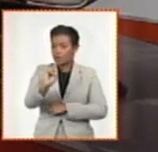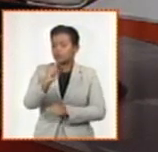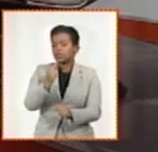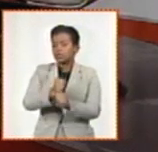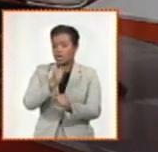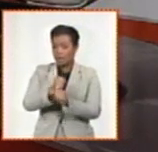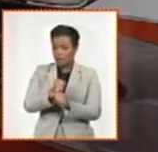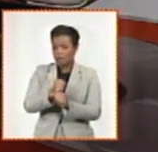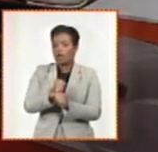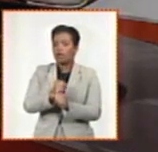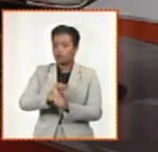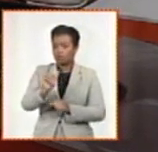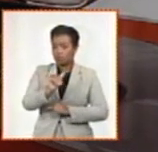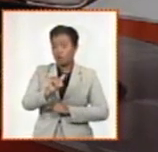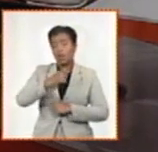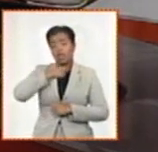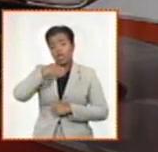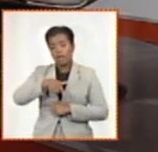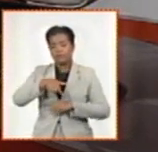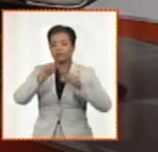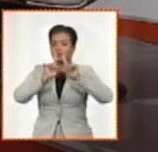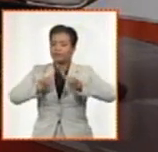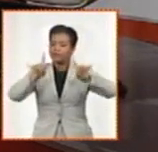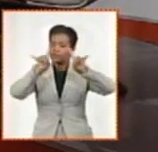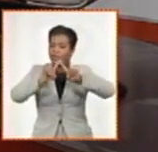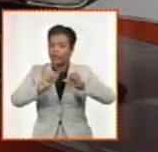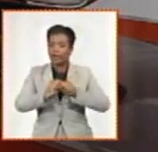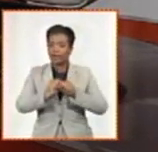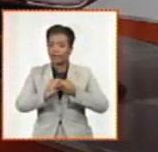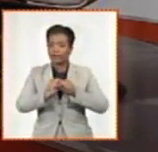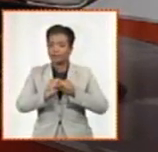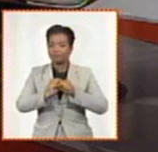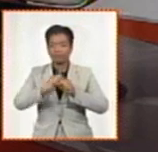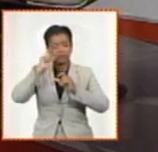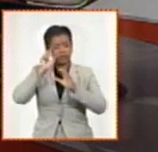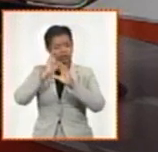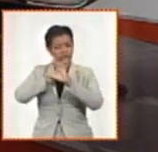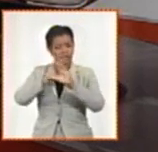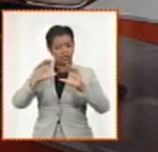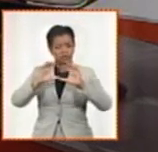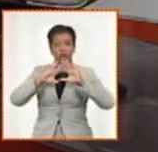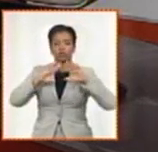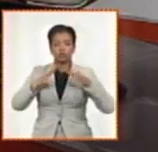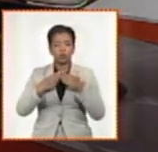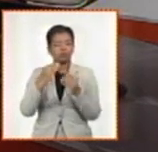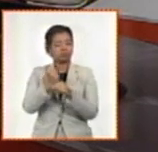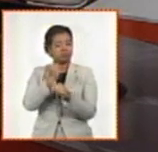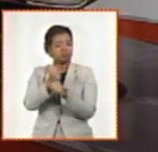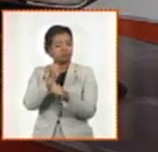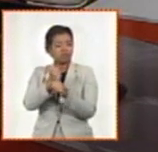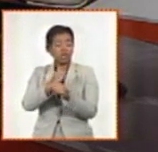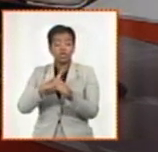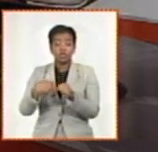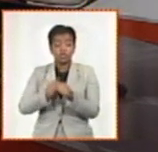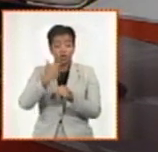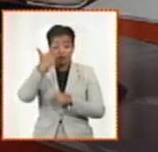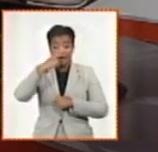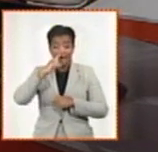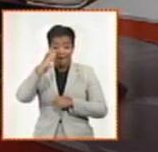agroecología, las universidades, las otras asociaciones, la Academia de Ciencias, todos, y entonces nosotros en la